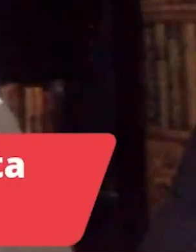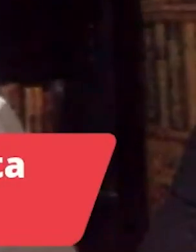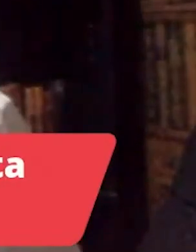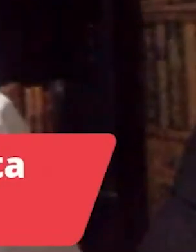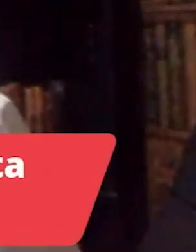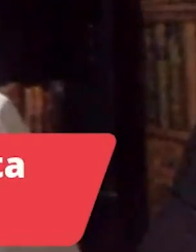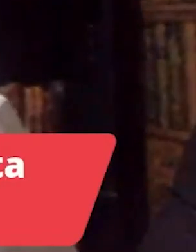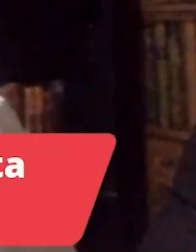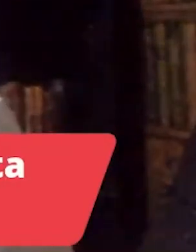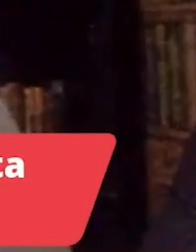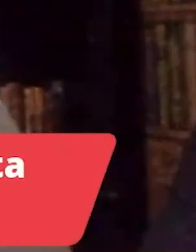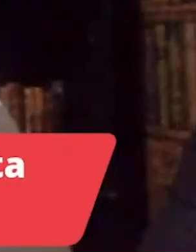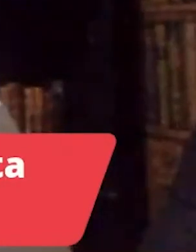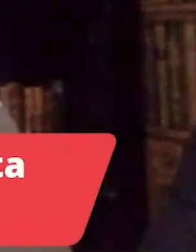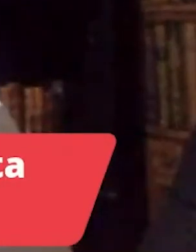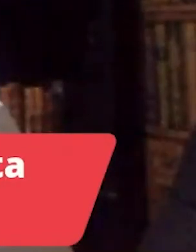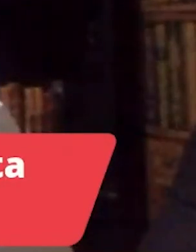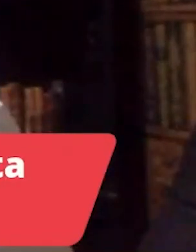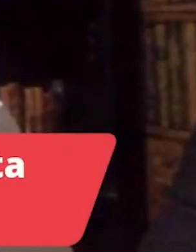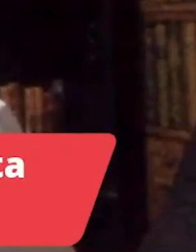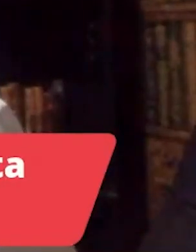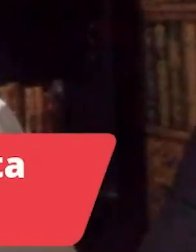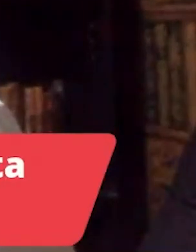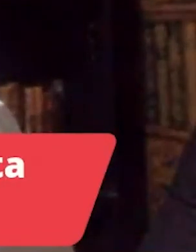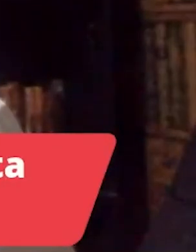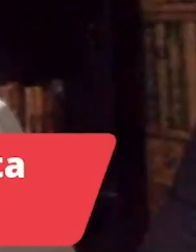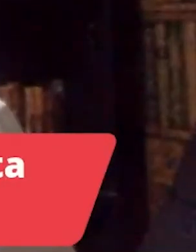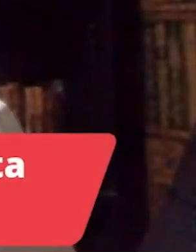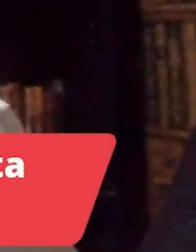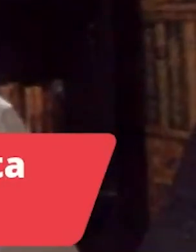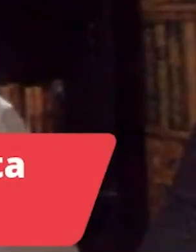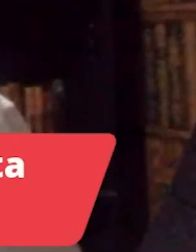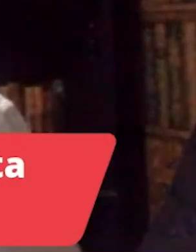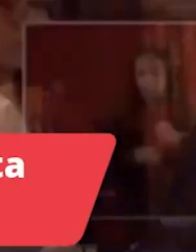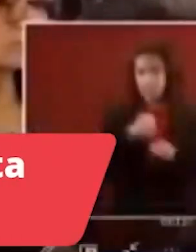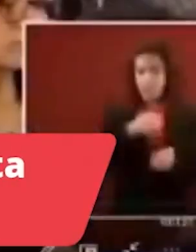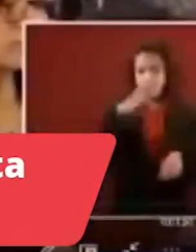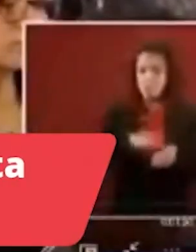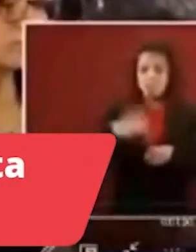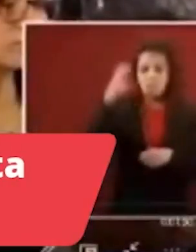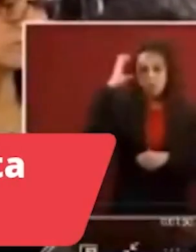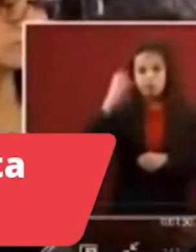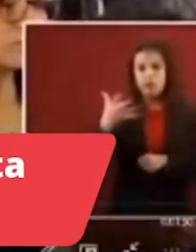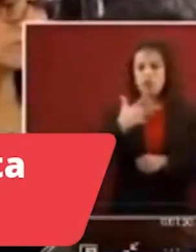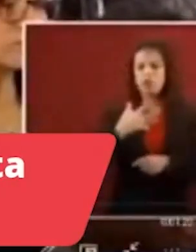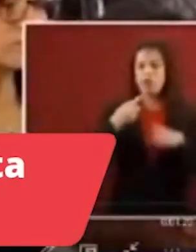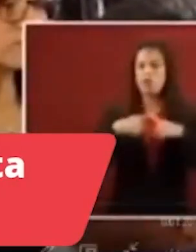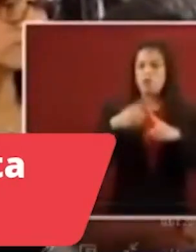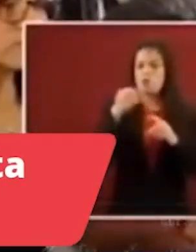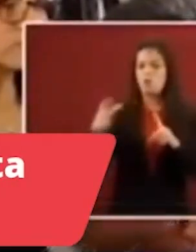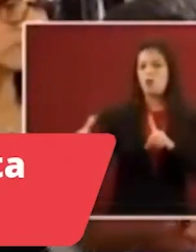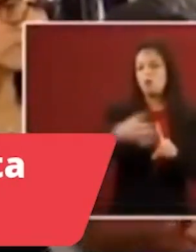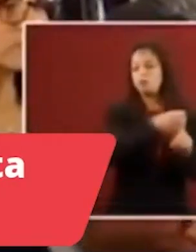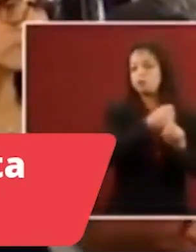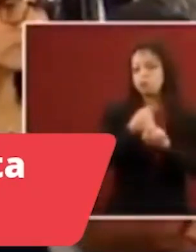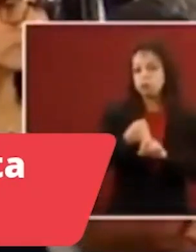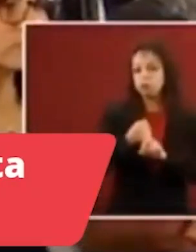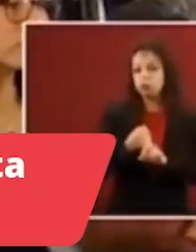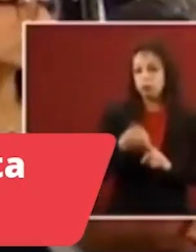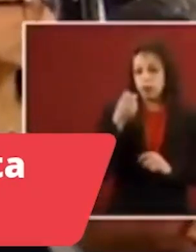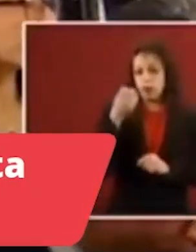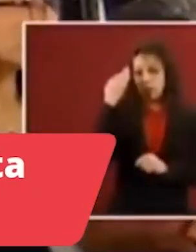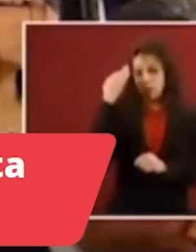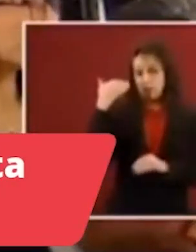nadie de verdad le importan los derechos humanos. Aparte que se debería repensar el concepto de derechos humanos bajo